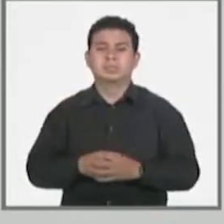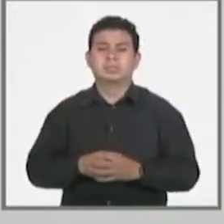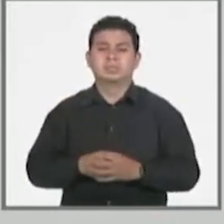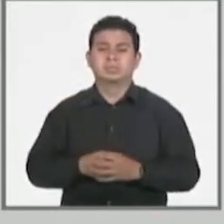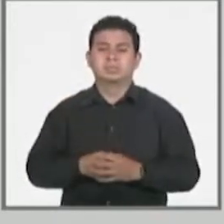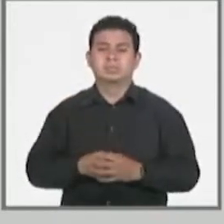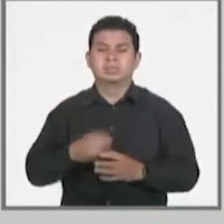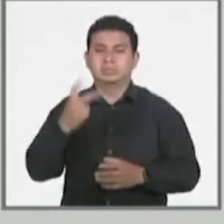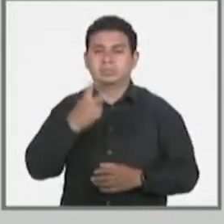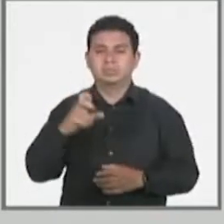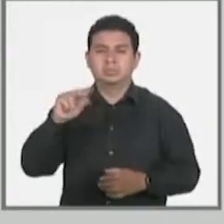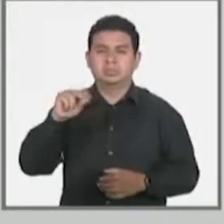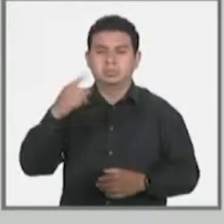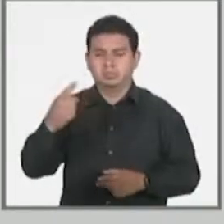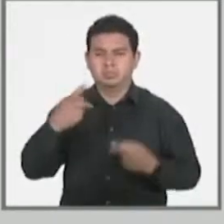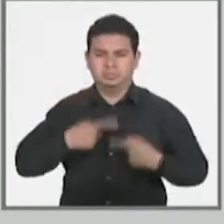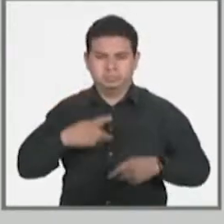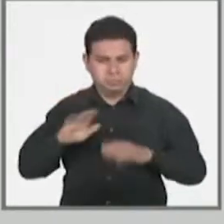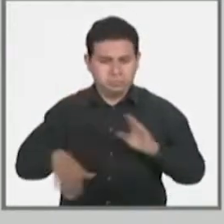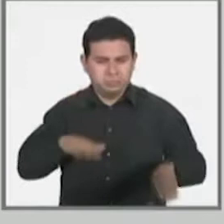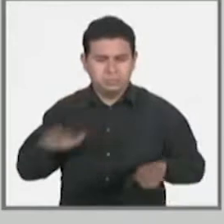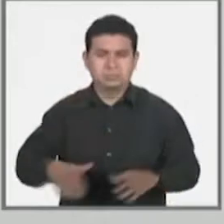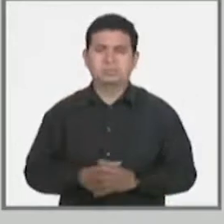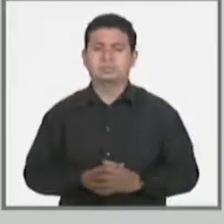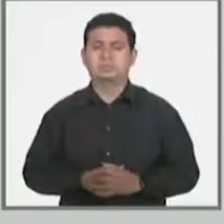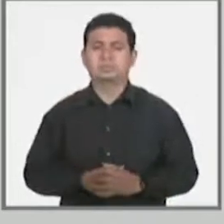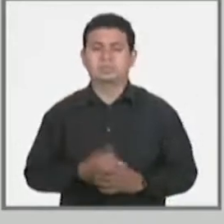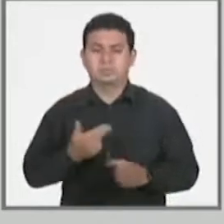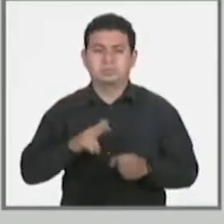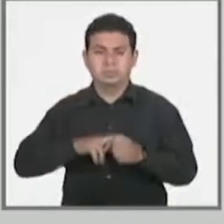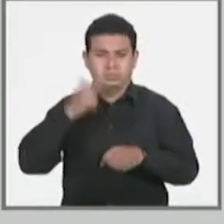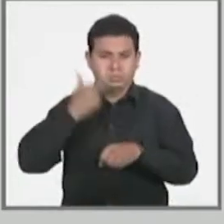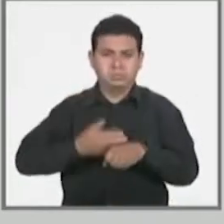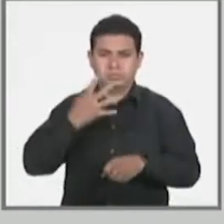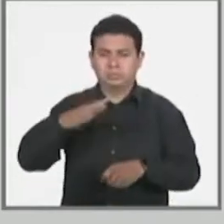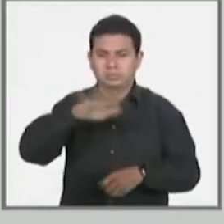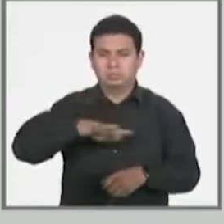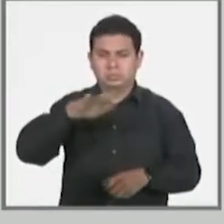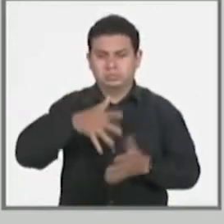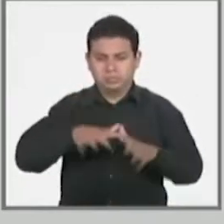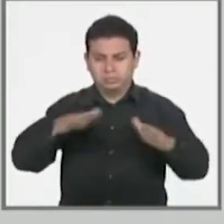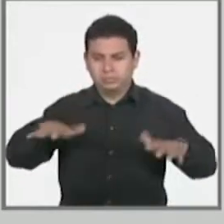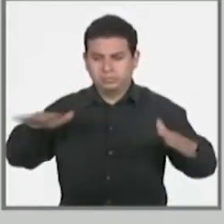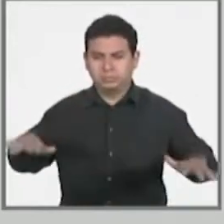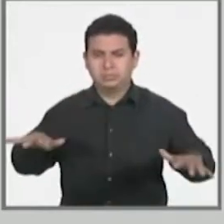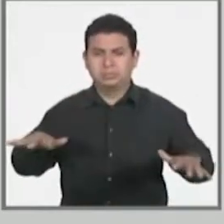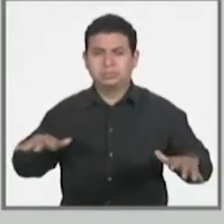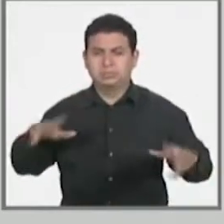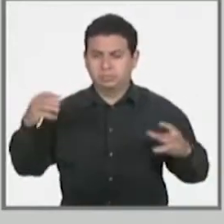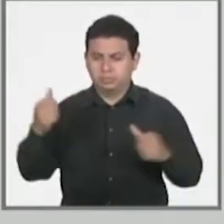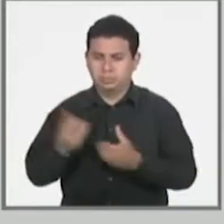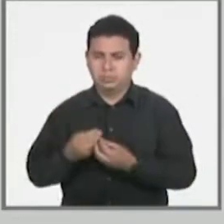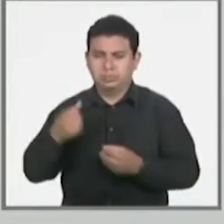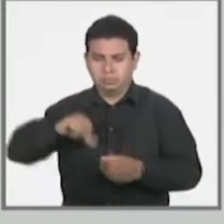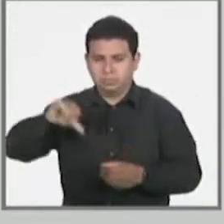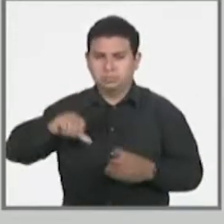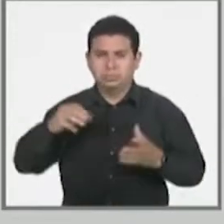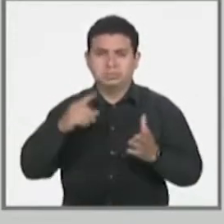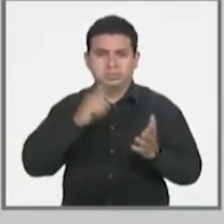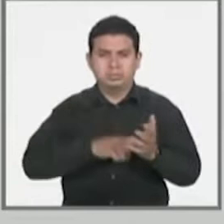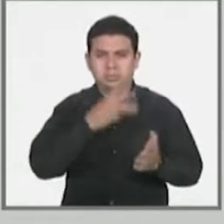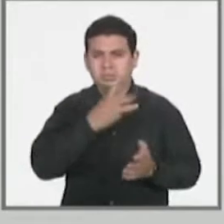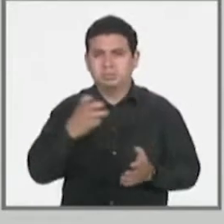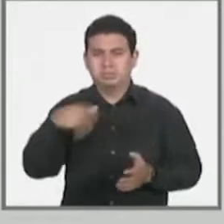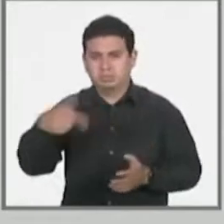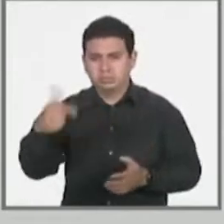671 casos acumulados en toda la entidad por lo que exhortan a la población a usar cubrebocas llevar a cabo el distanciamiento social y las medidas